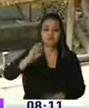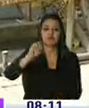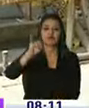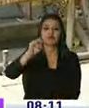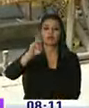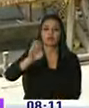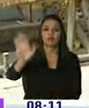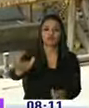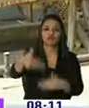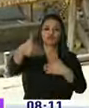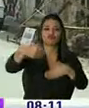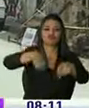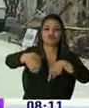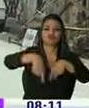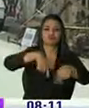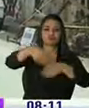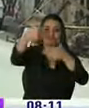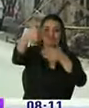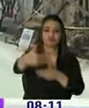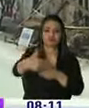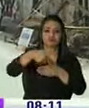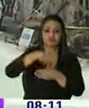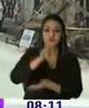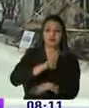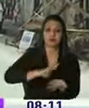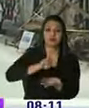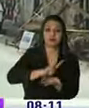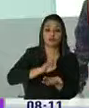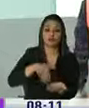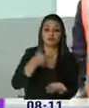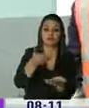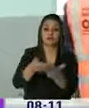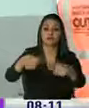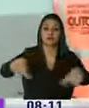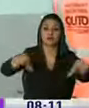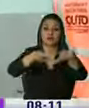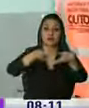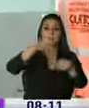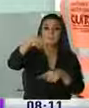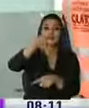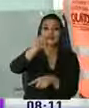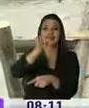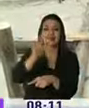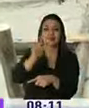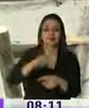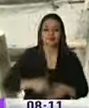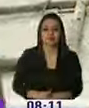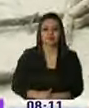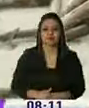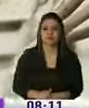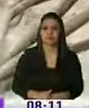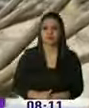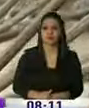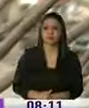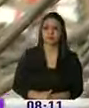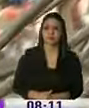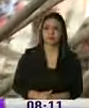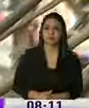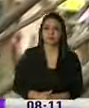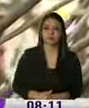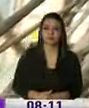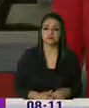tendrá restricciones vehiculares desde el sector de la Villa Flora hasta la zona conocida como Jefferson Pérez, informó Sofía